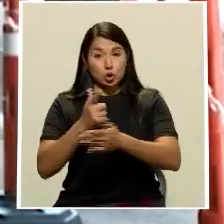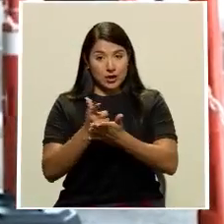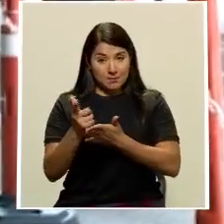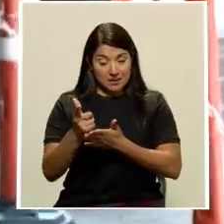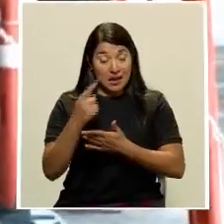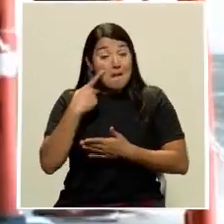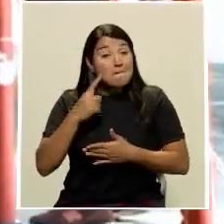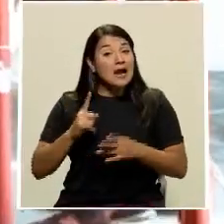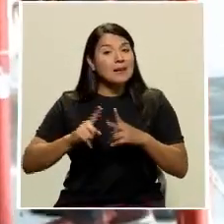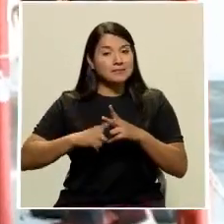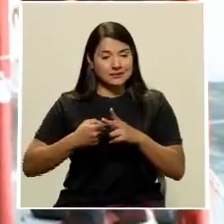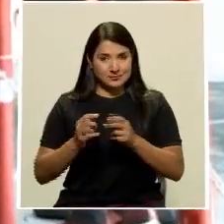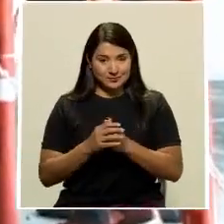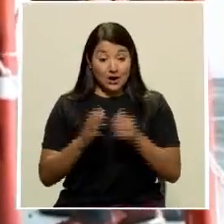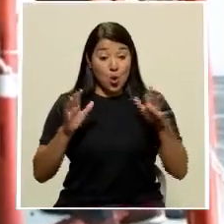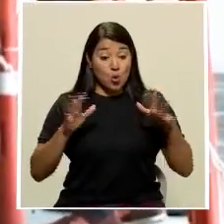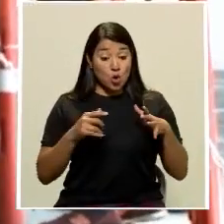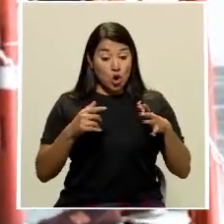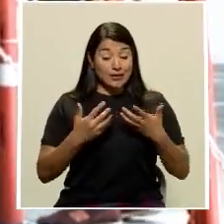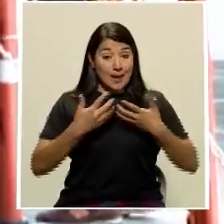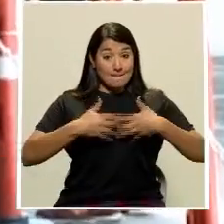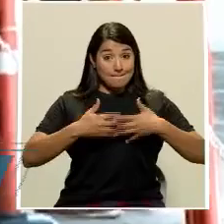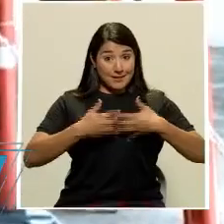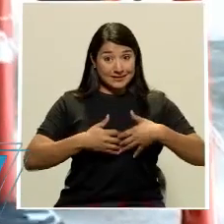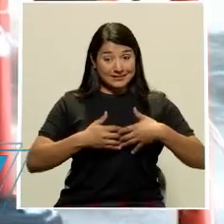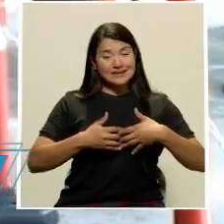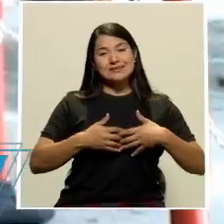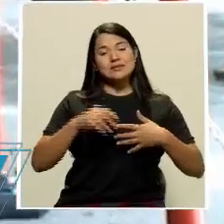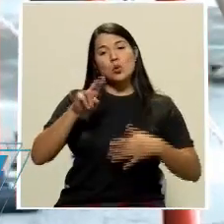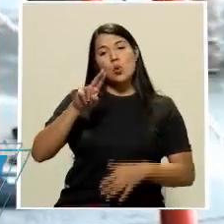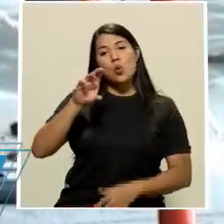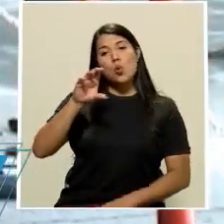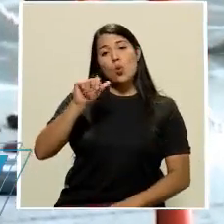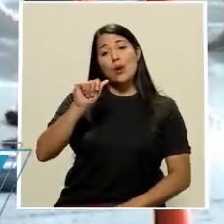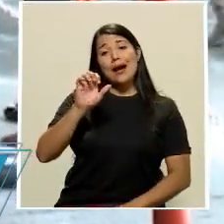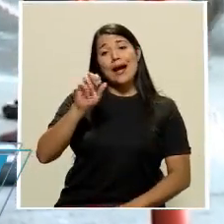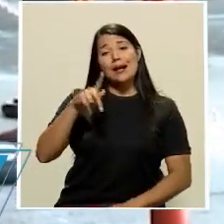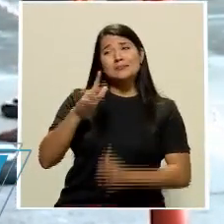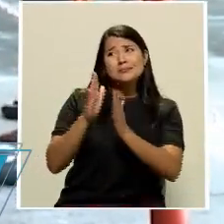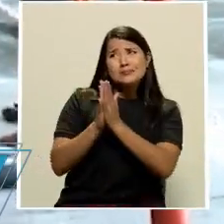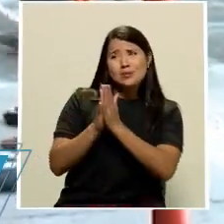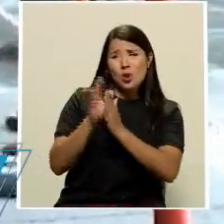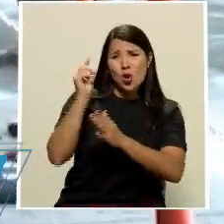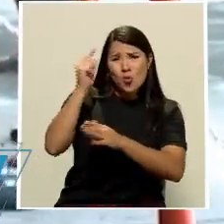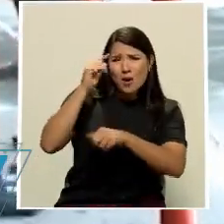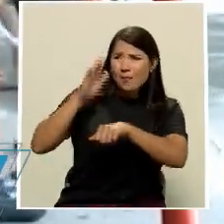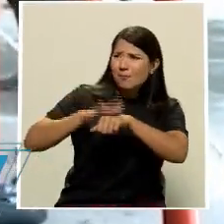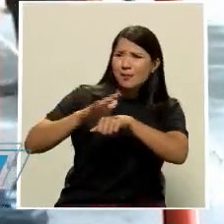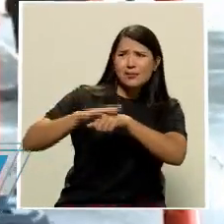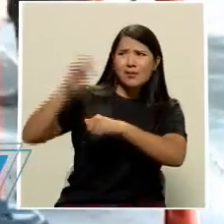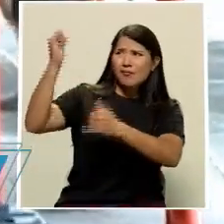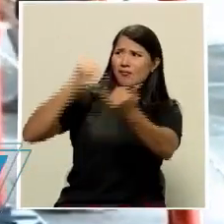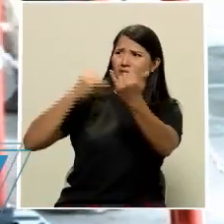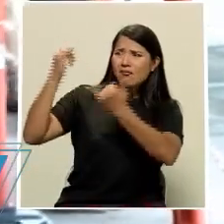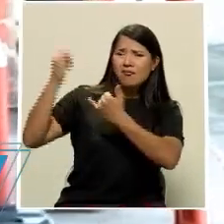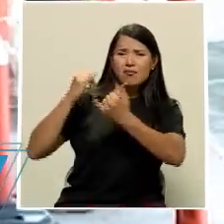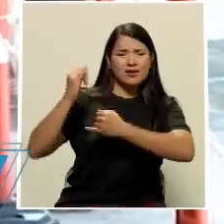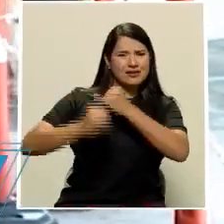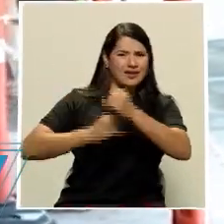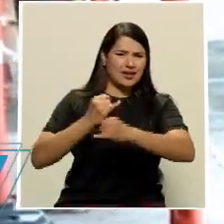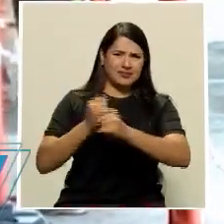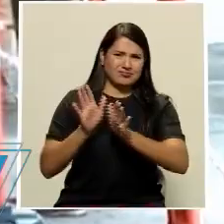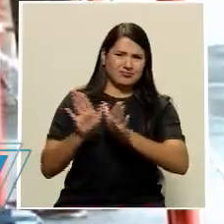otra parte, la Unión de Cámaras Empresariales UCAEP solicitó al gobierno la apertura total de vuelos internacionales para